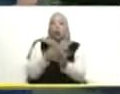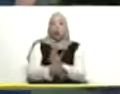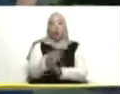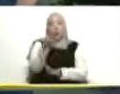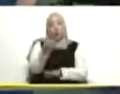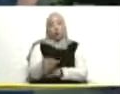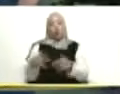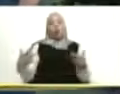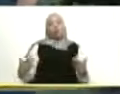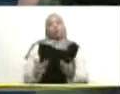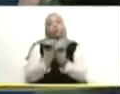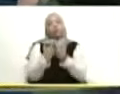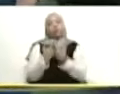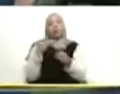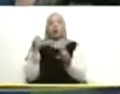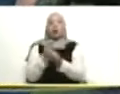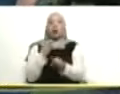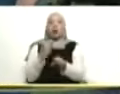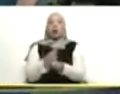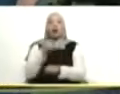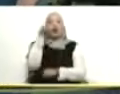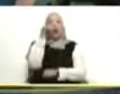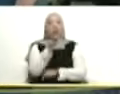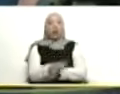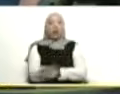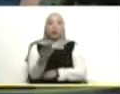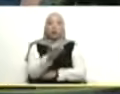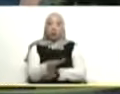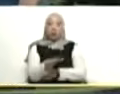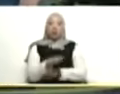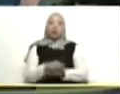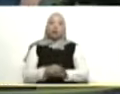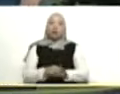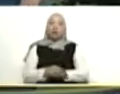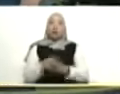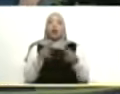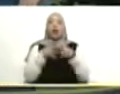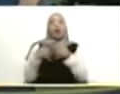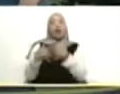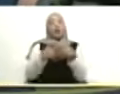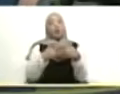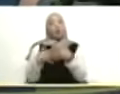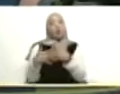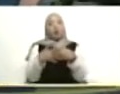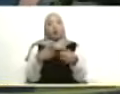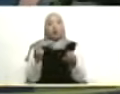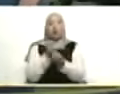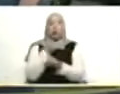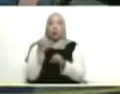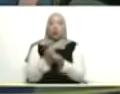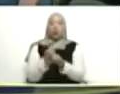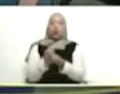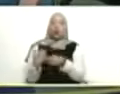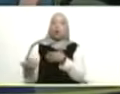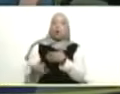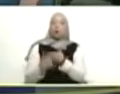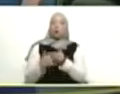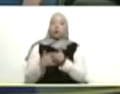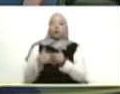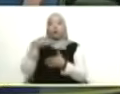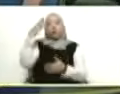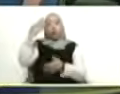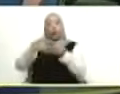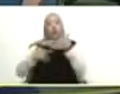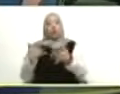una guerra infame desde el imperialismo, porque Estados Unidos pretendió dejar a la Fuerza Armada sin